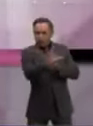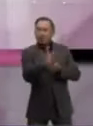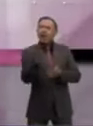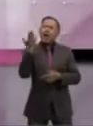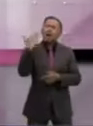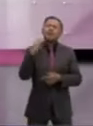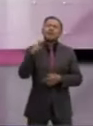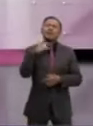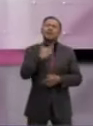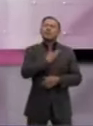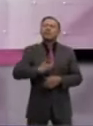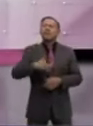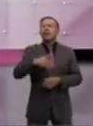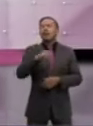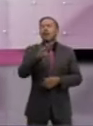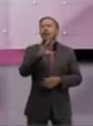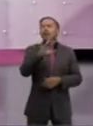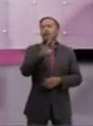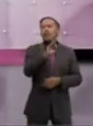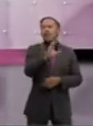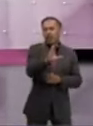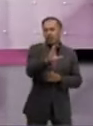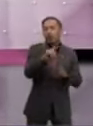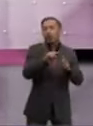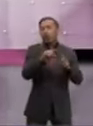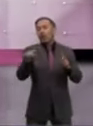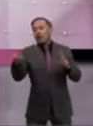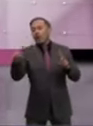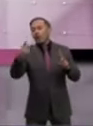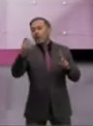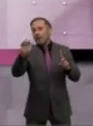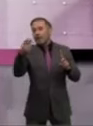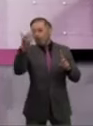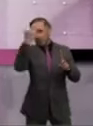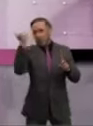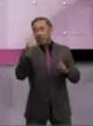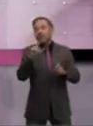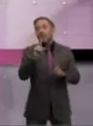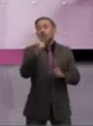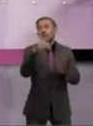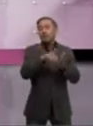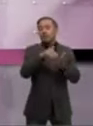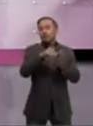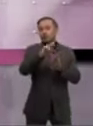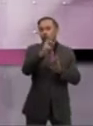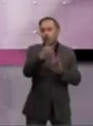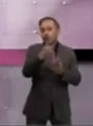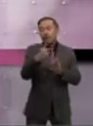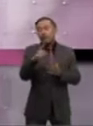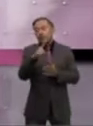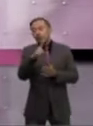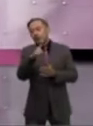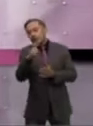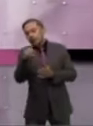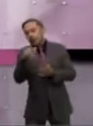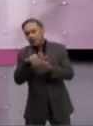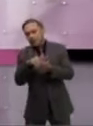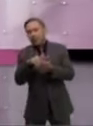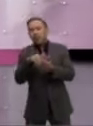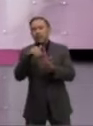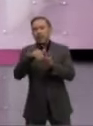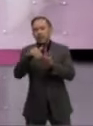Peña Nieto se triplicó la deuda pública de 31 mil millones de dólares a 101 mil millones de dólares. No